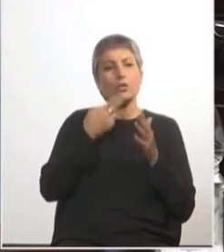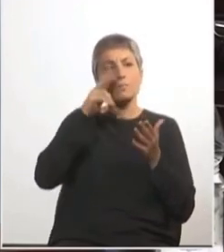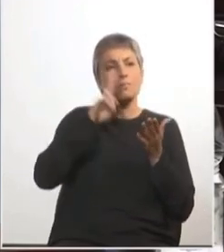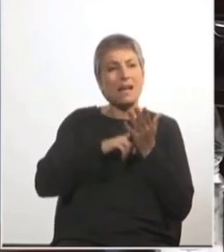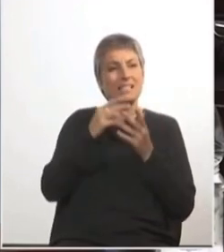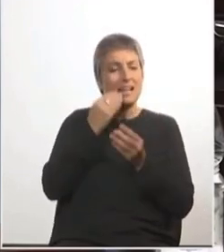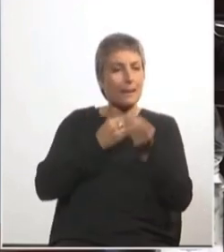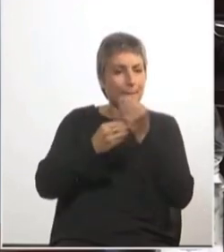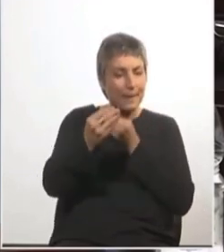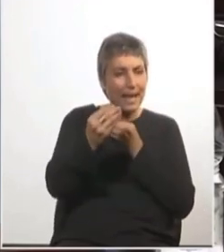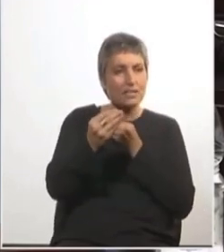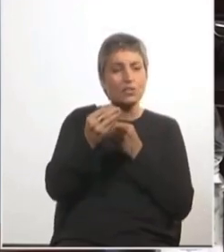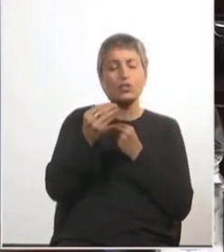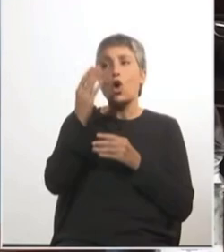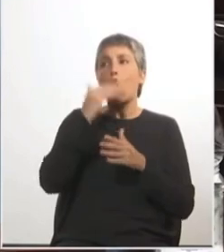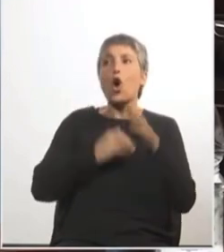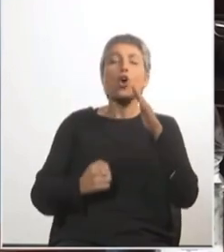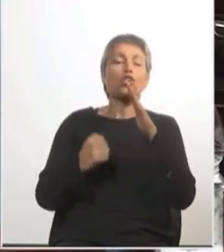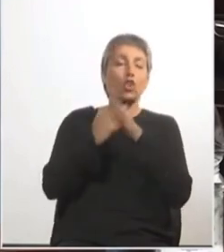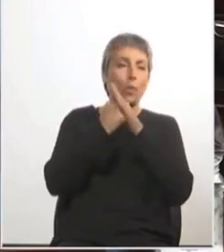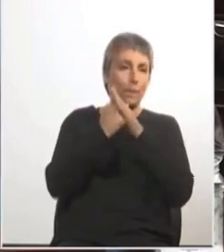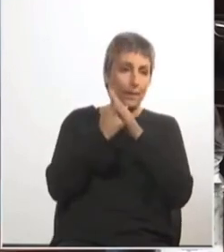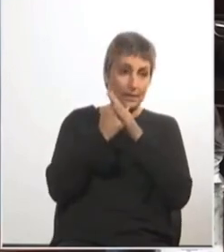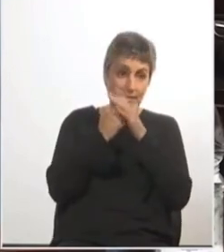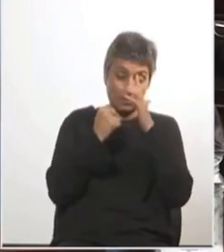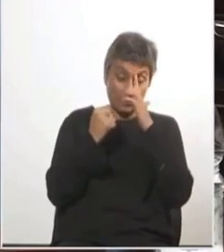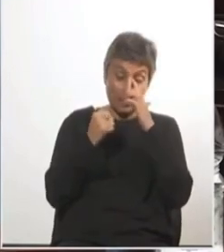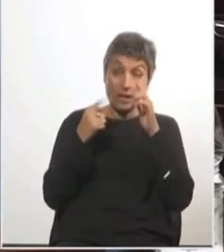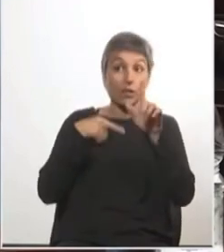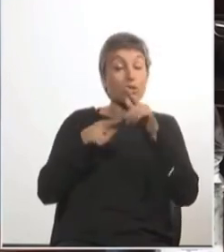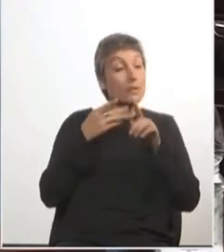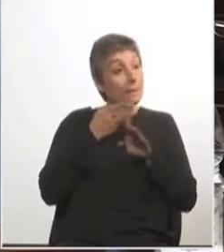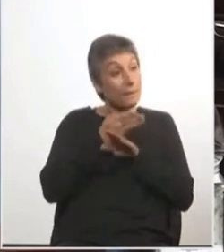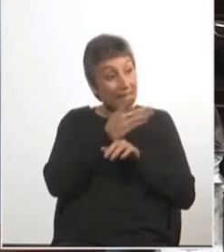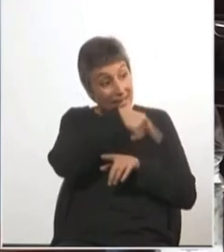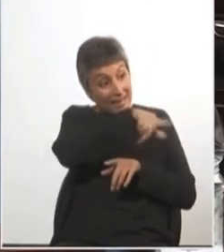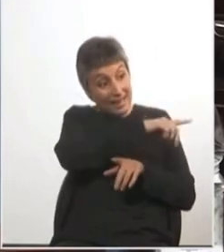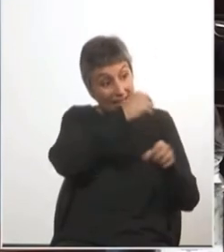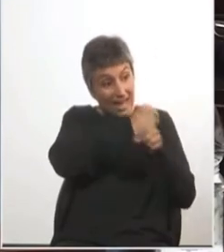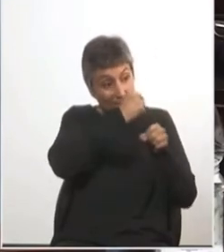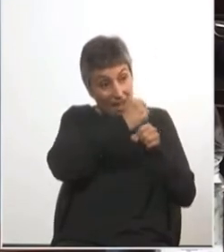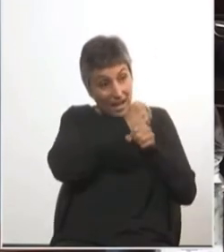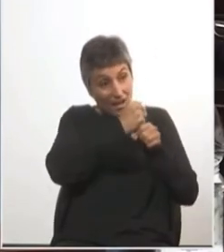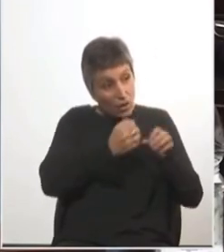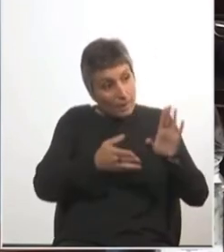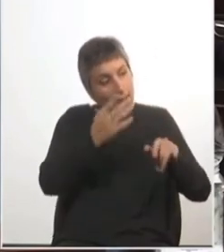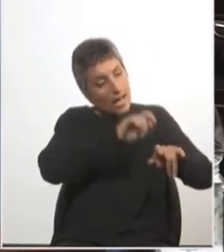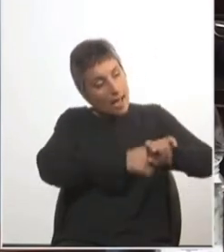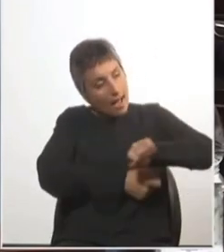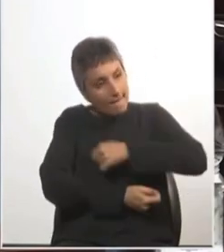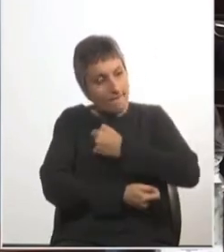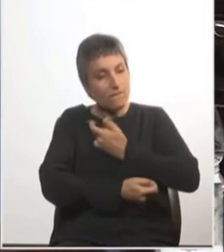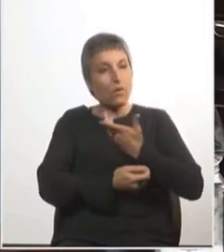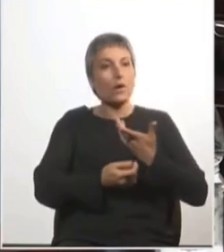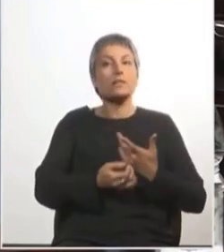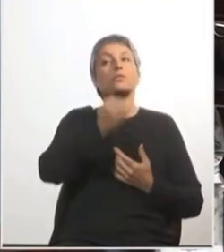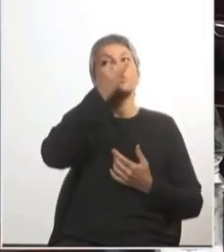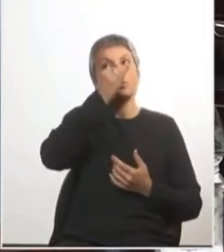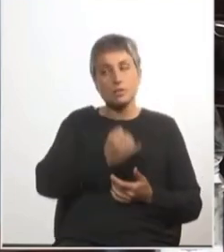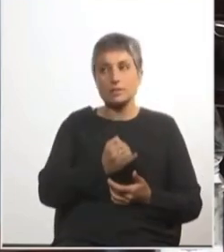se limitaron los topes, o sea, se le exigió a los trabajadores activos un mayor esfuerzo.